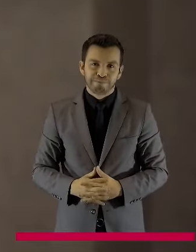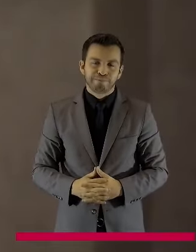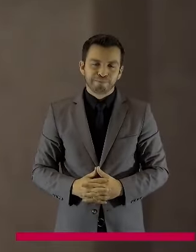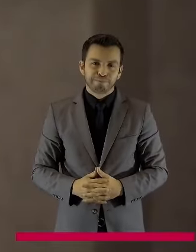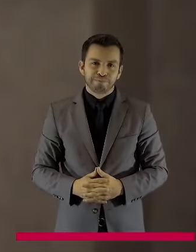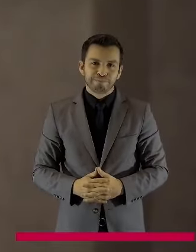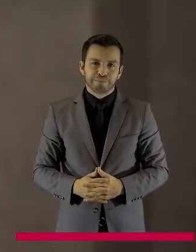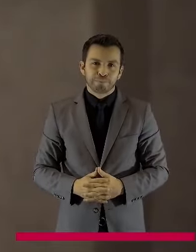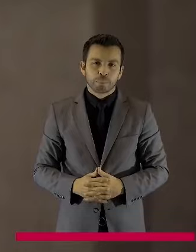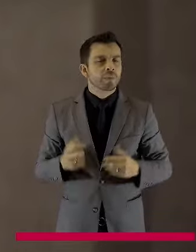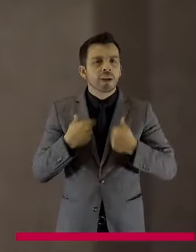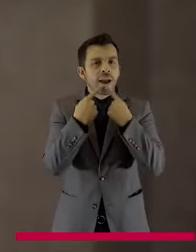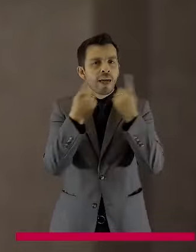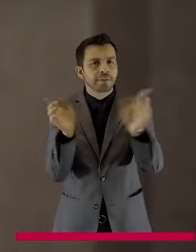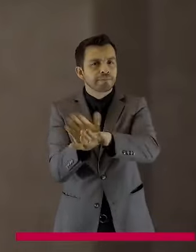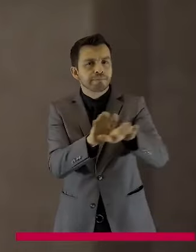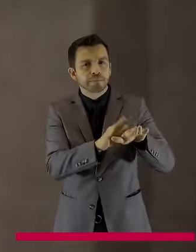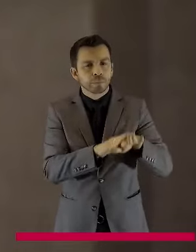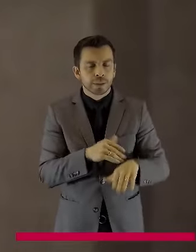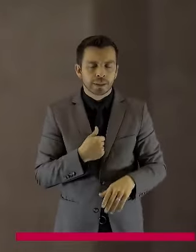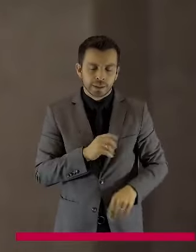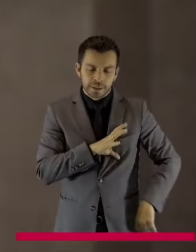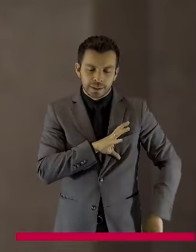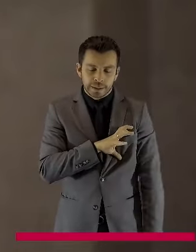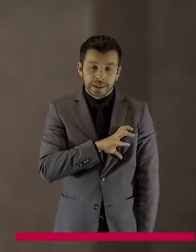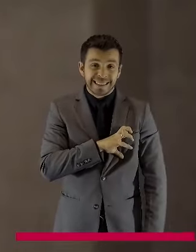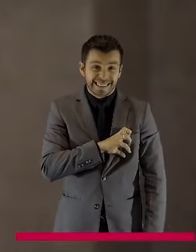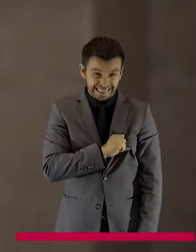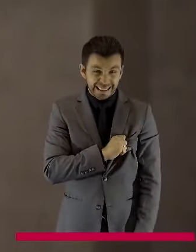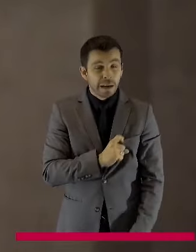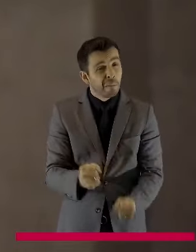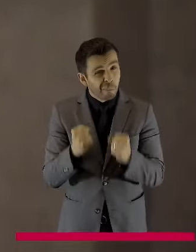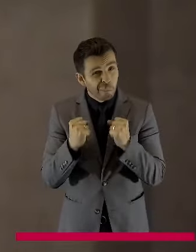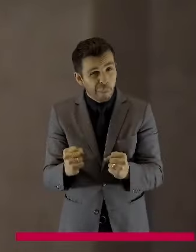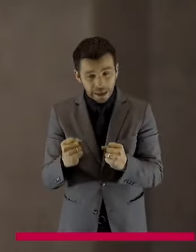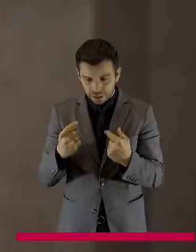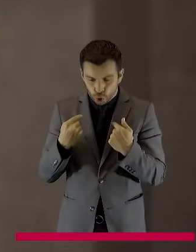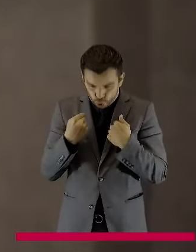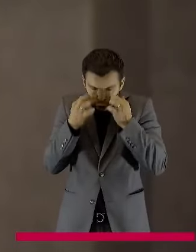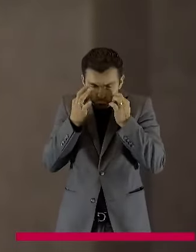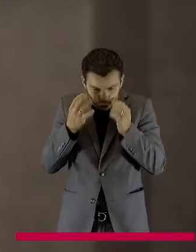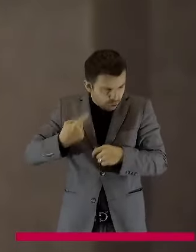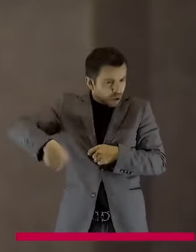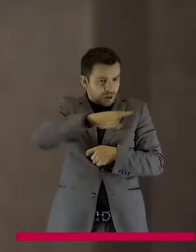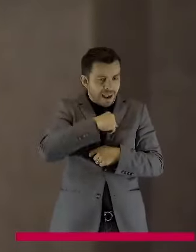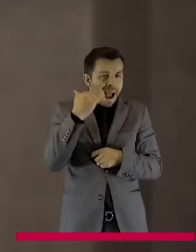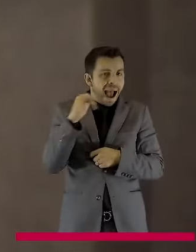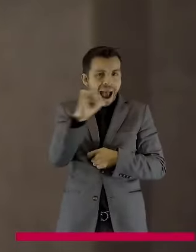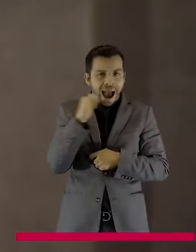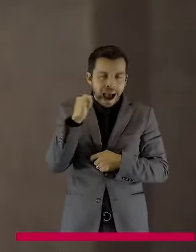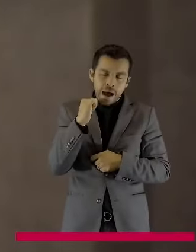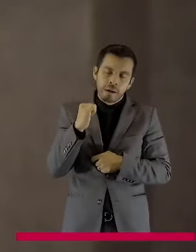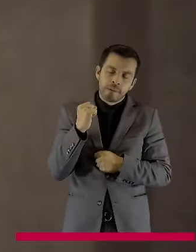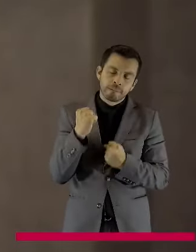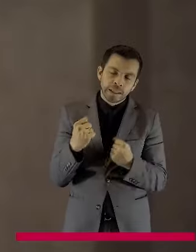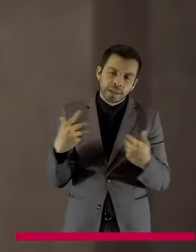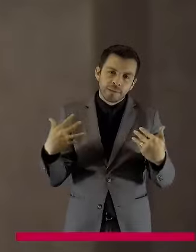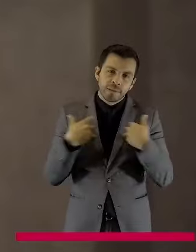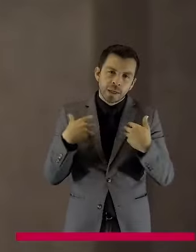Decir que, tristemente, han sido las mujeres o hemos sido las mujeres las